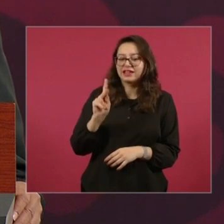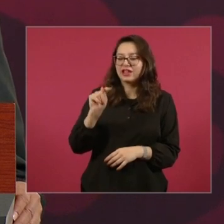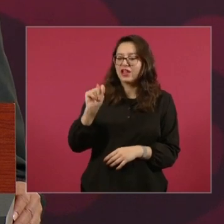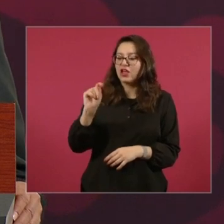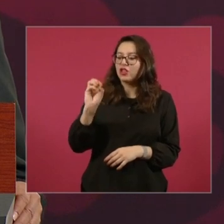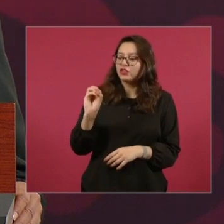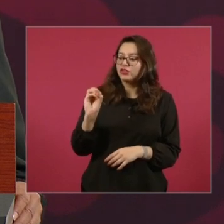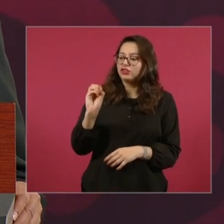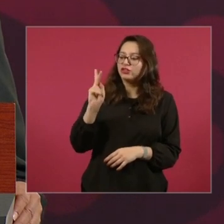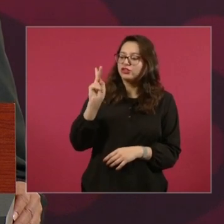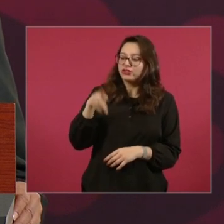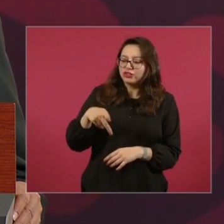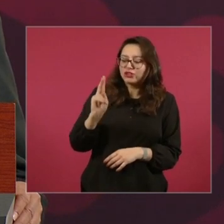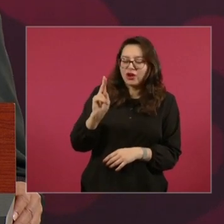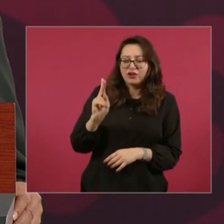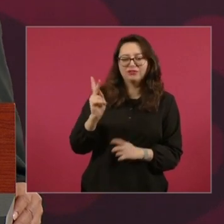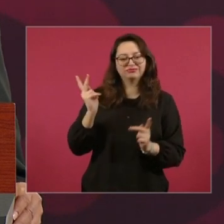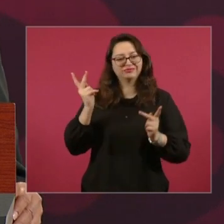TikTok.